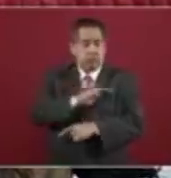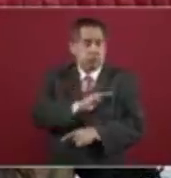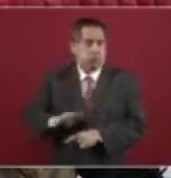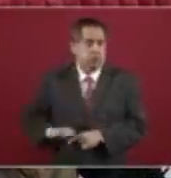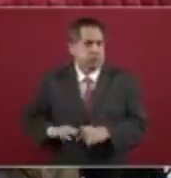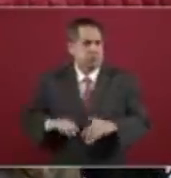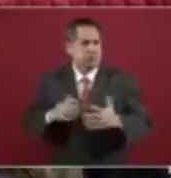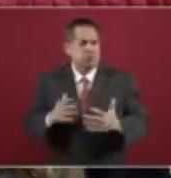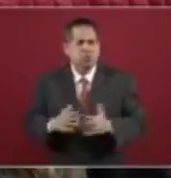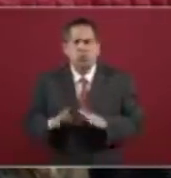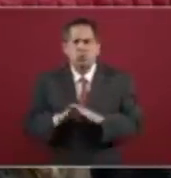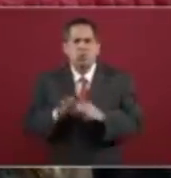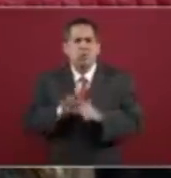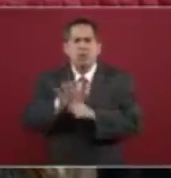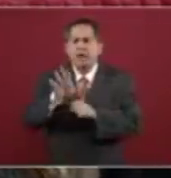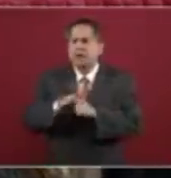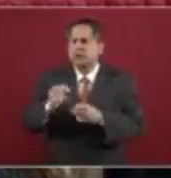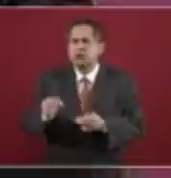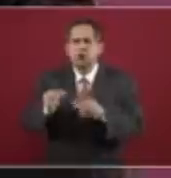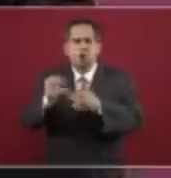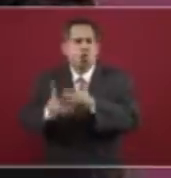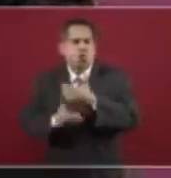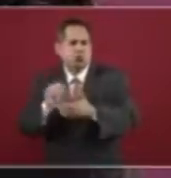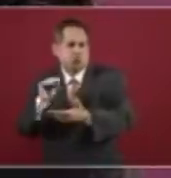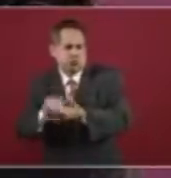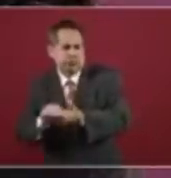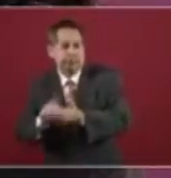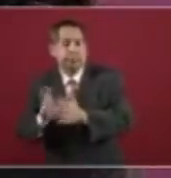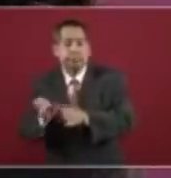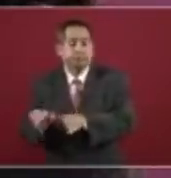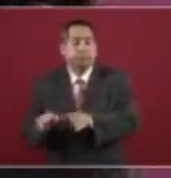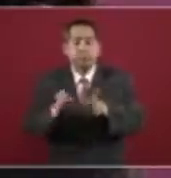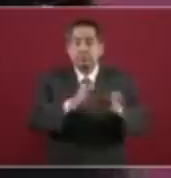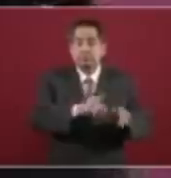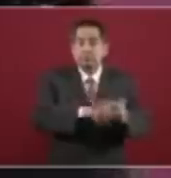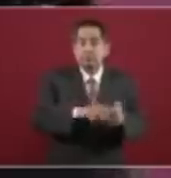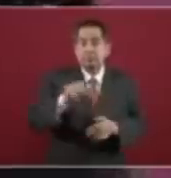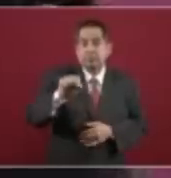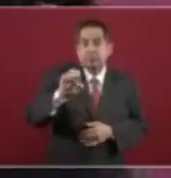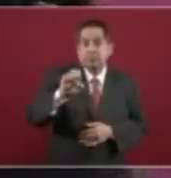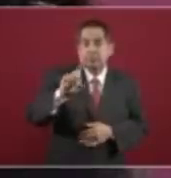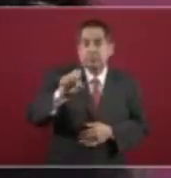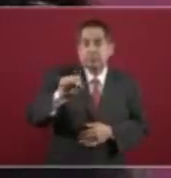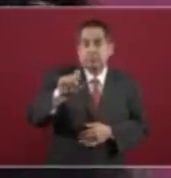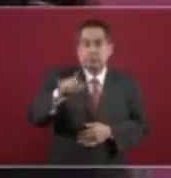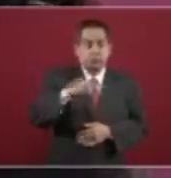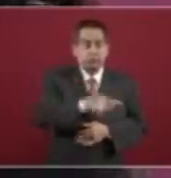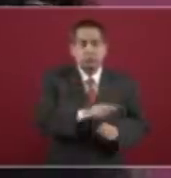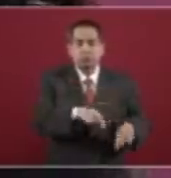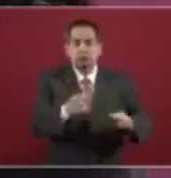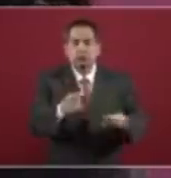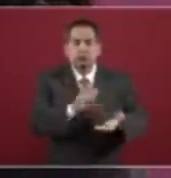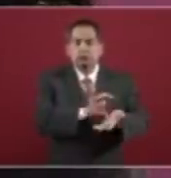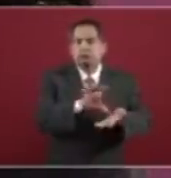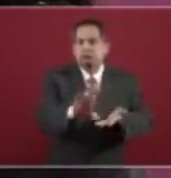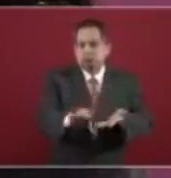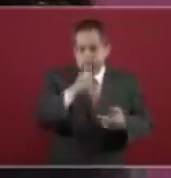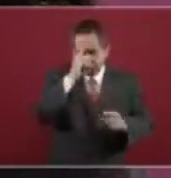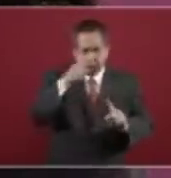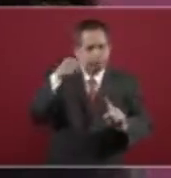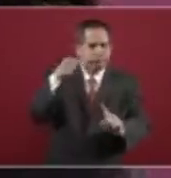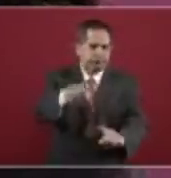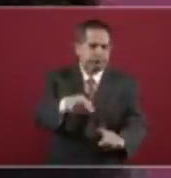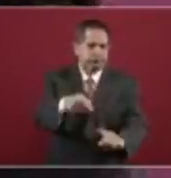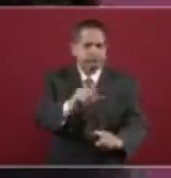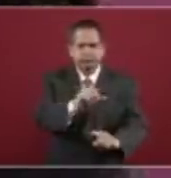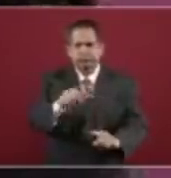veía como un establecimiento comercial. Y en el caso de lo que era SEDESOL, era quien otorgaba el recurso directamente